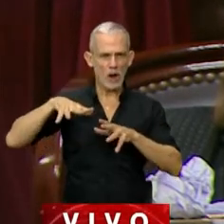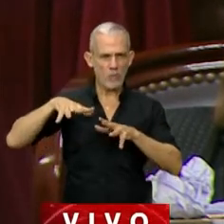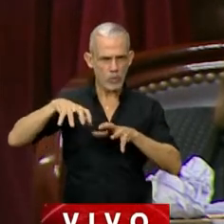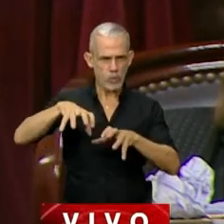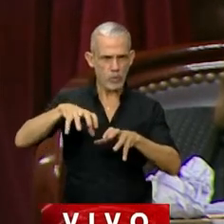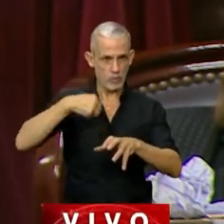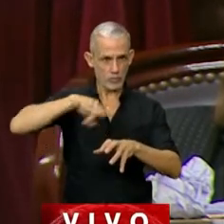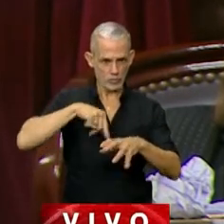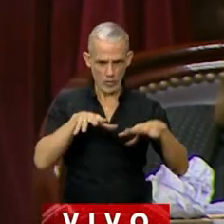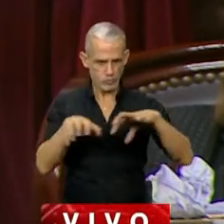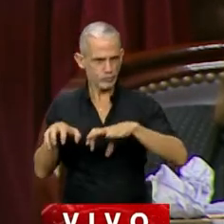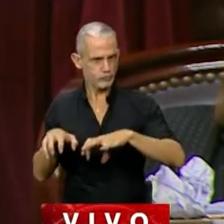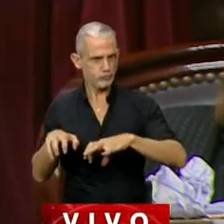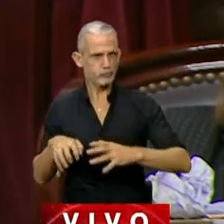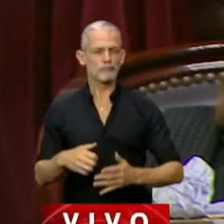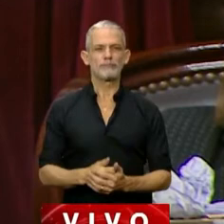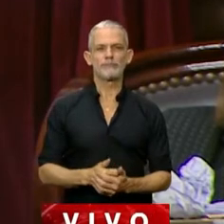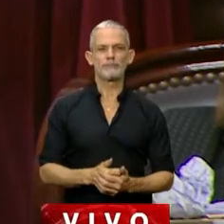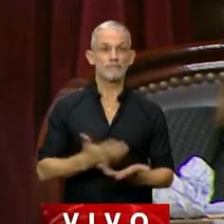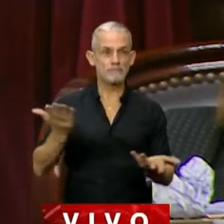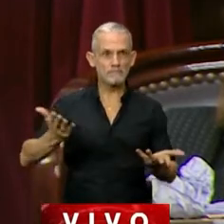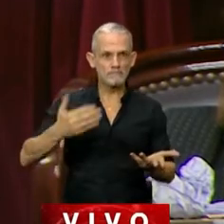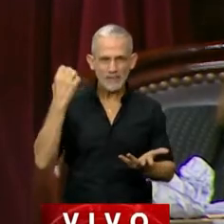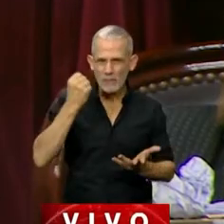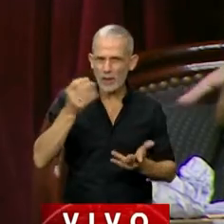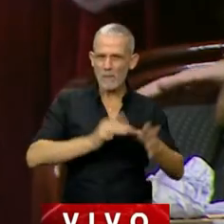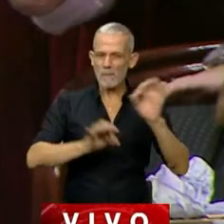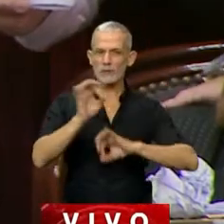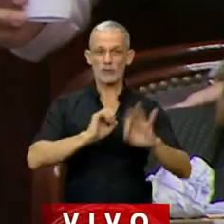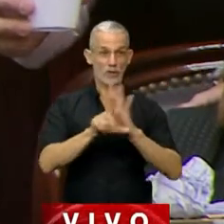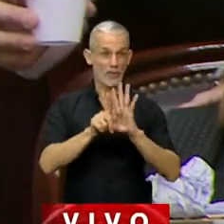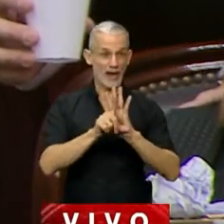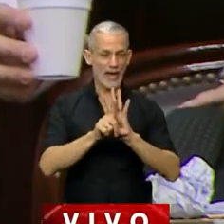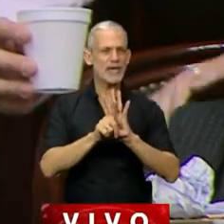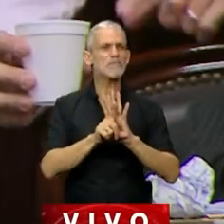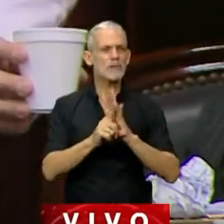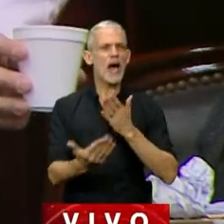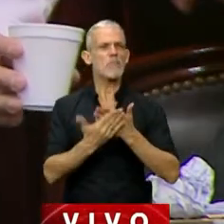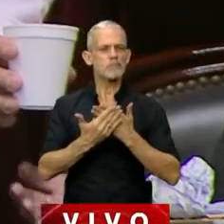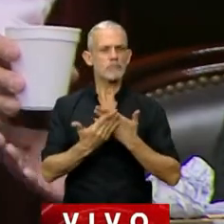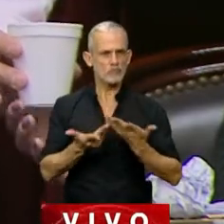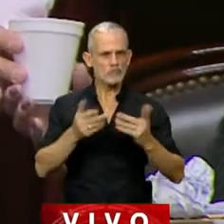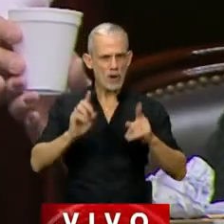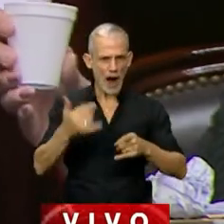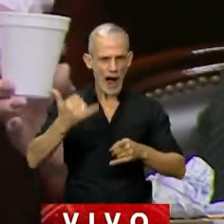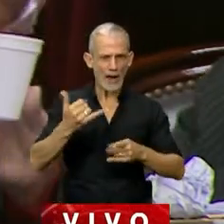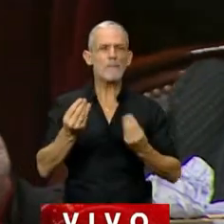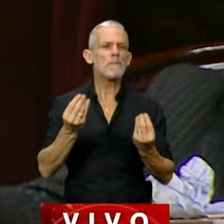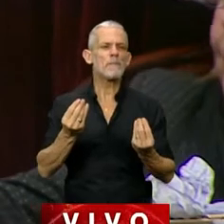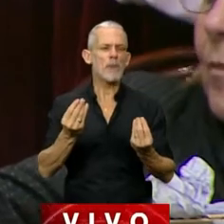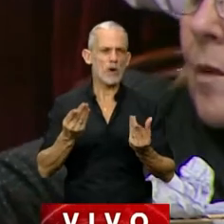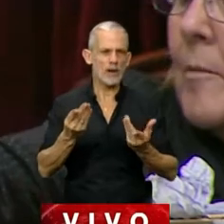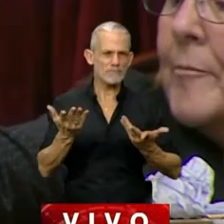que hacer lo mismo. Quiero resaltar además que este proyecto tiene el acompañamiento transversal, porque